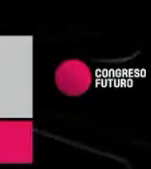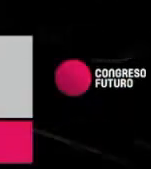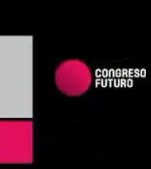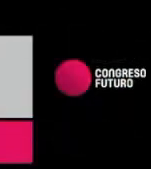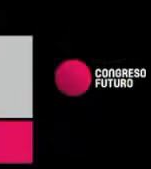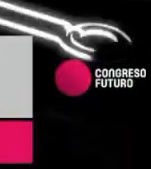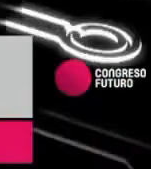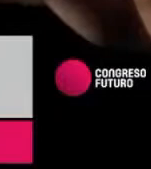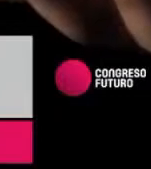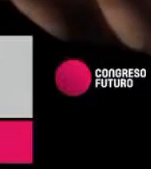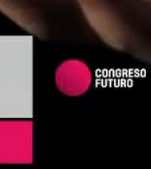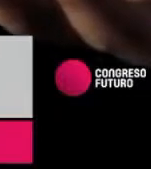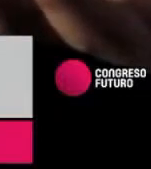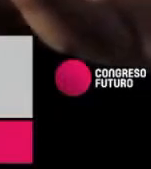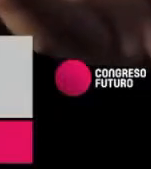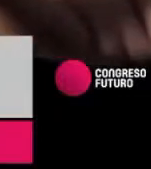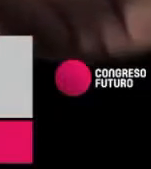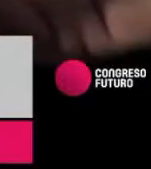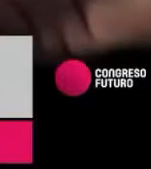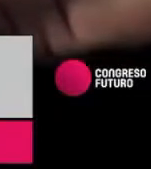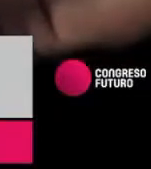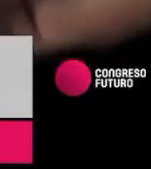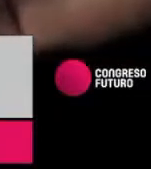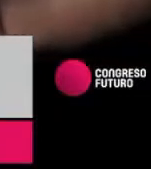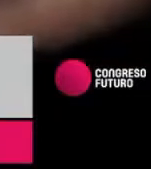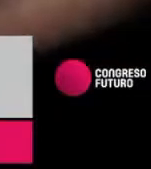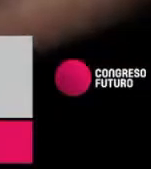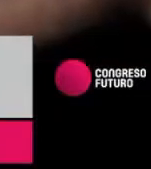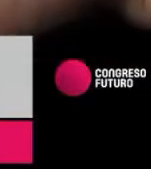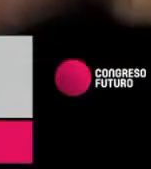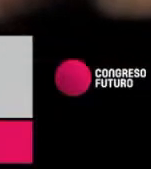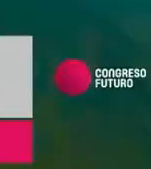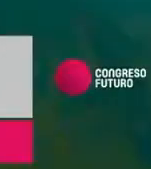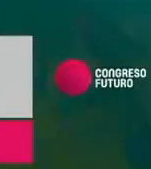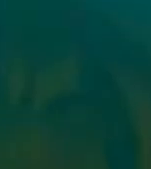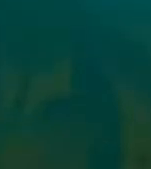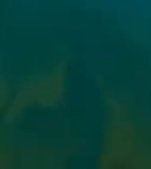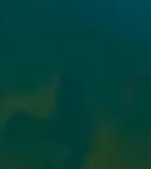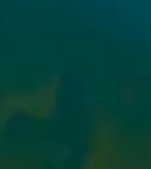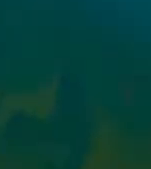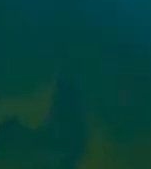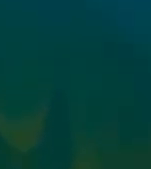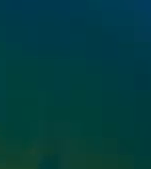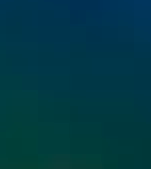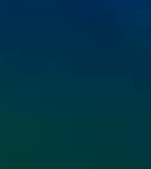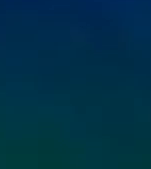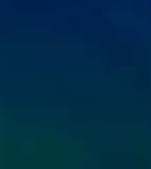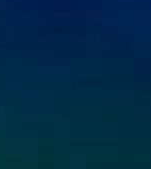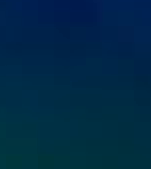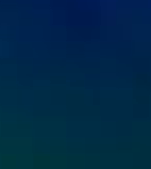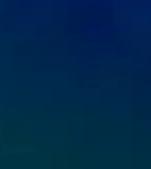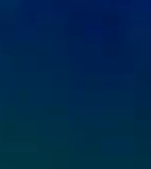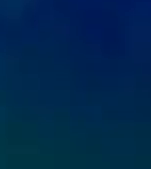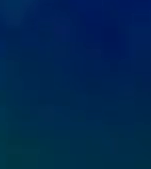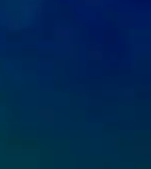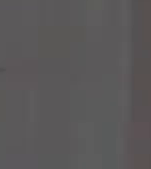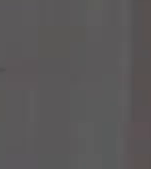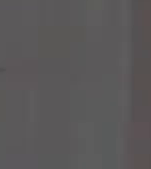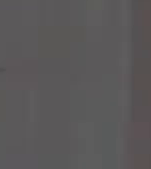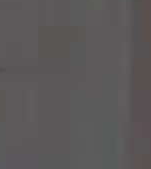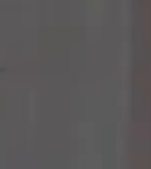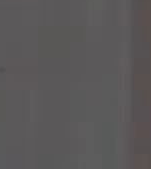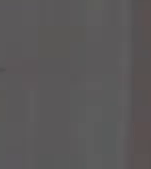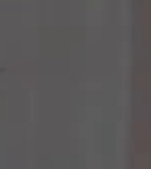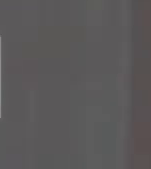ha conectado y 2 esferas que parecen separadas comienzan a mezclarse: sociedad y academia.